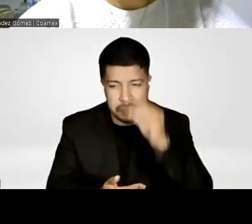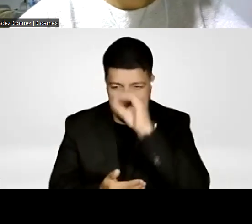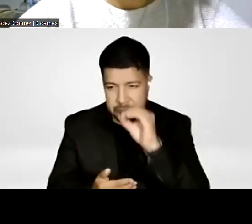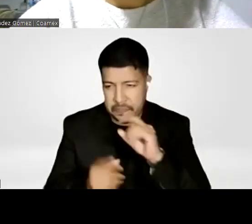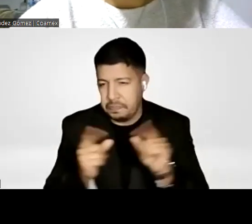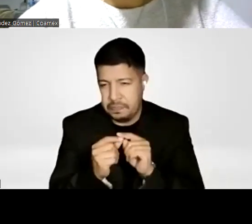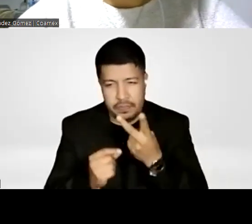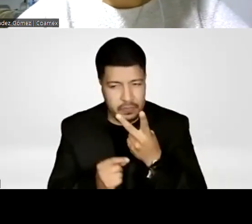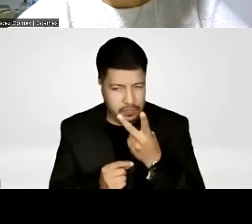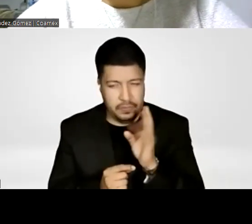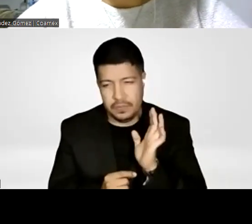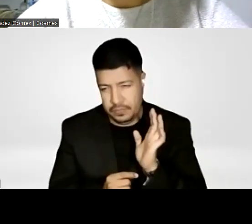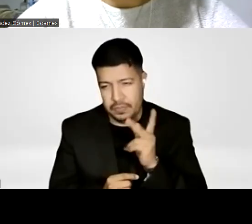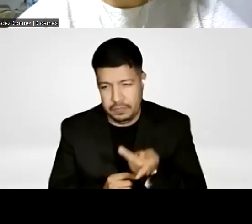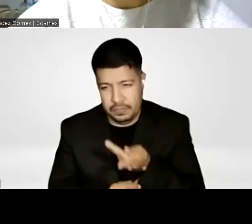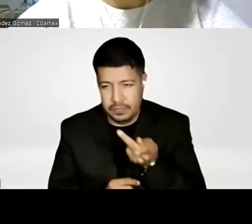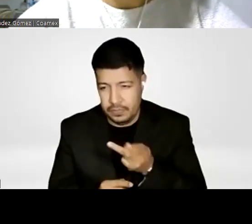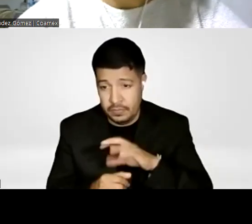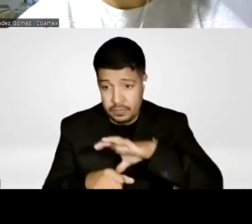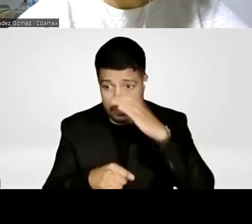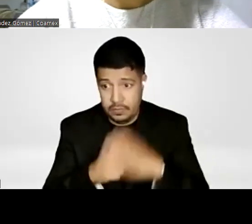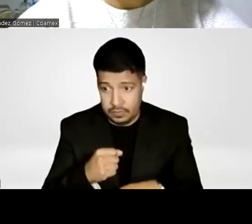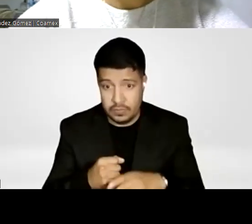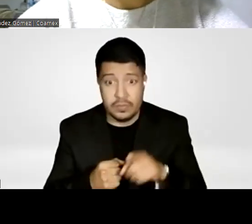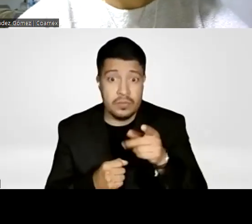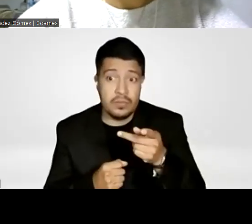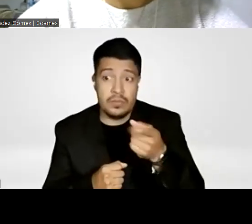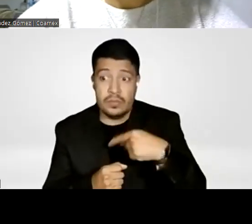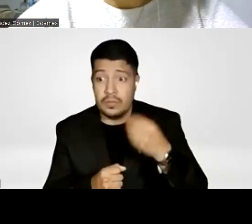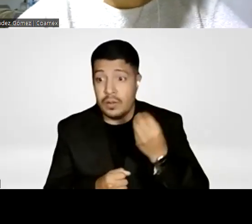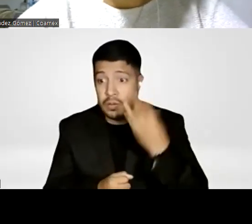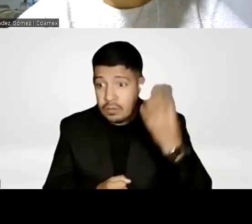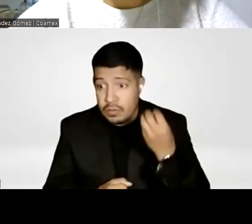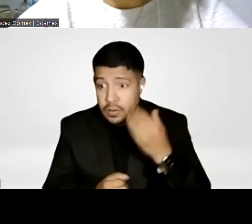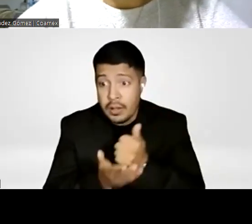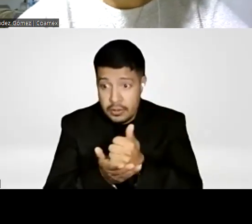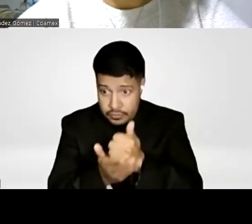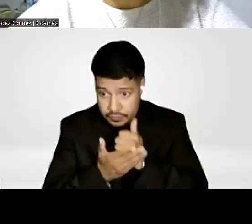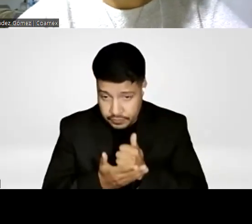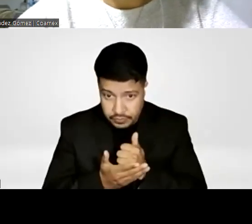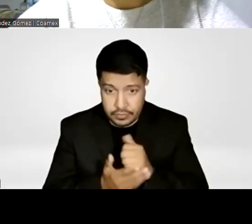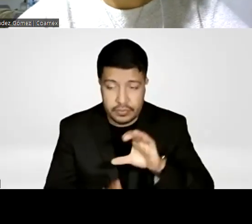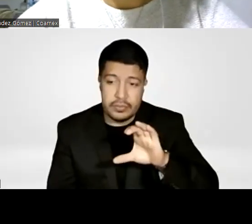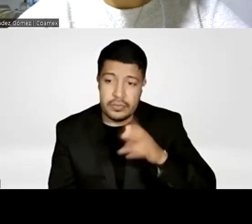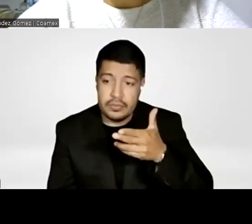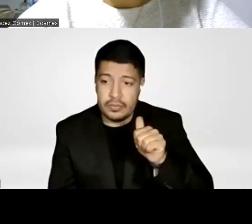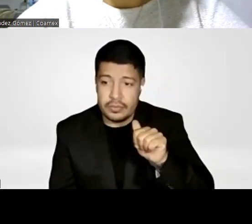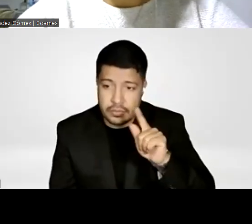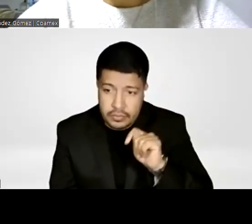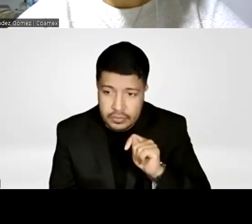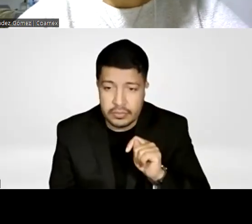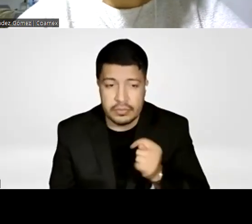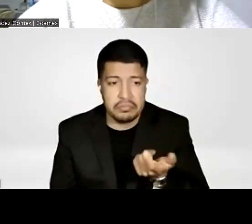con esas terminamos. Y no sé si los ponentes nos puedan ayudar, si es que pueden ir viendo en el chat y si pueden contestar ahí